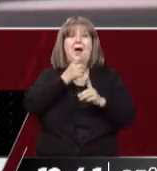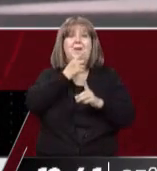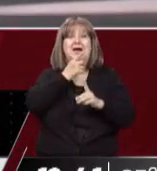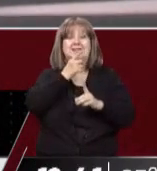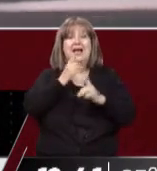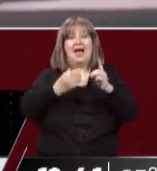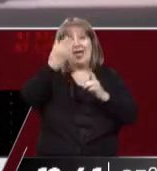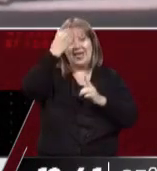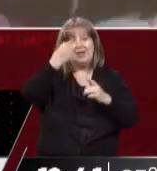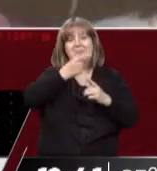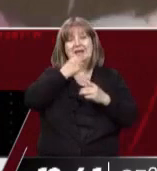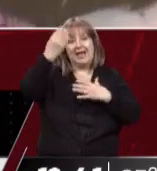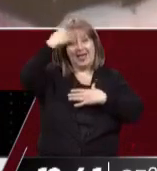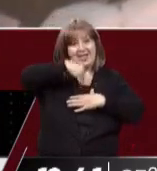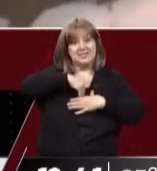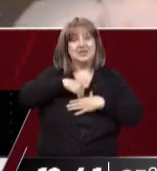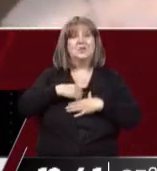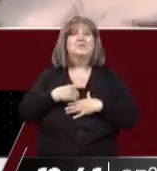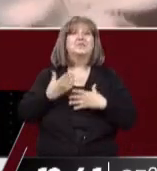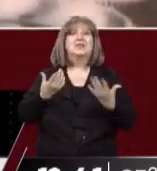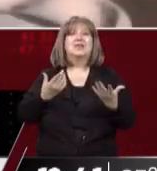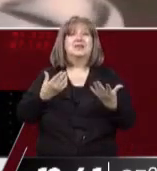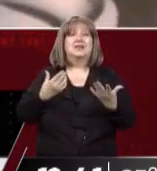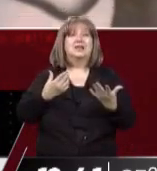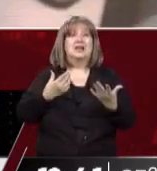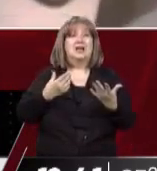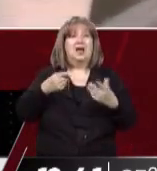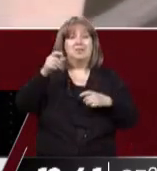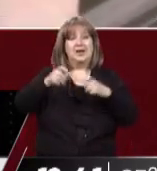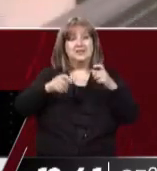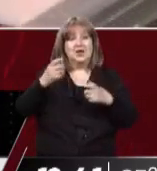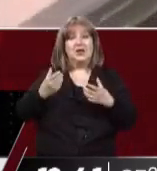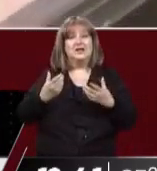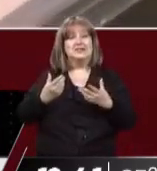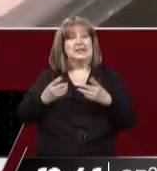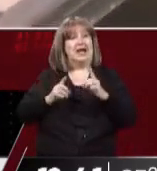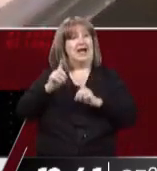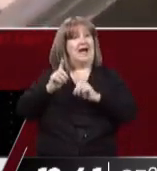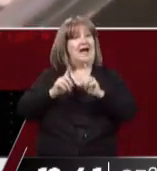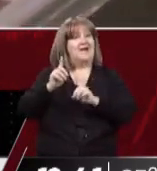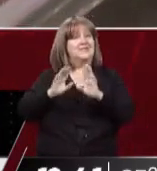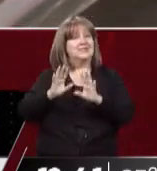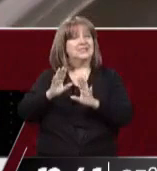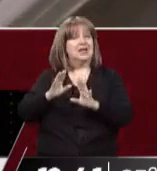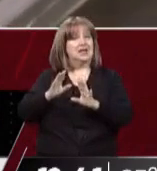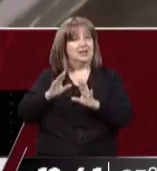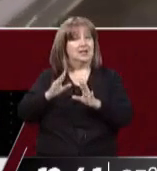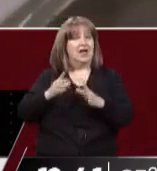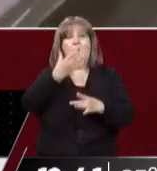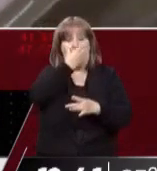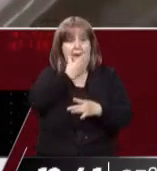le cuesta, y creo que eso lo hace más interesante. Eso es lo que hace bastante interesante el personaje, porque si bien tiene muy buenas intenciones, pero tiene unos traumas que pobrecito,